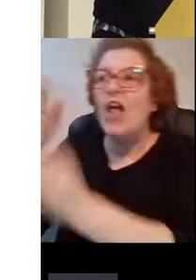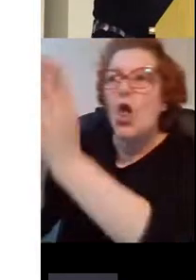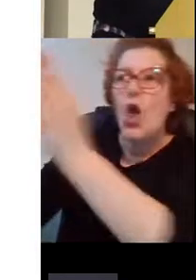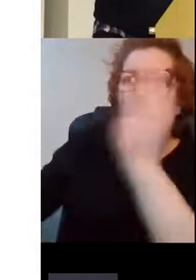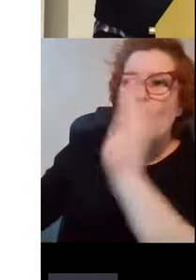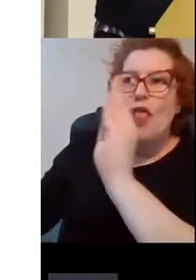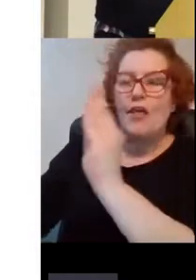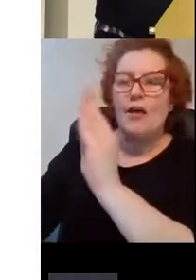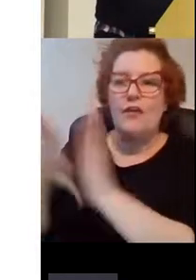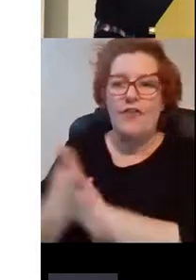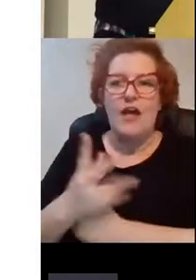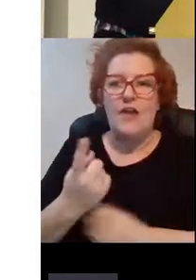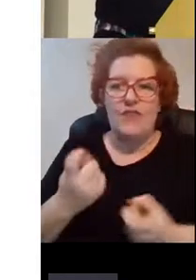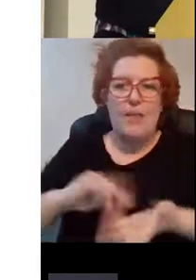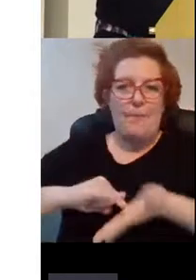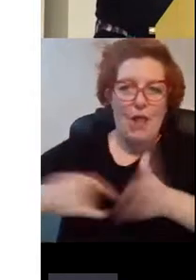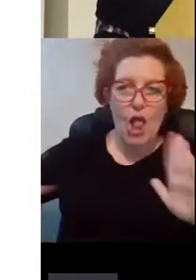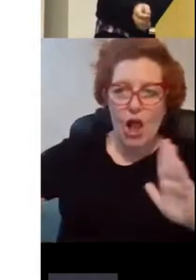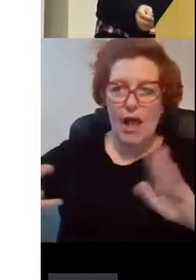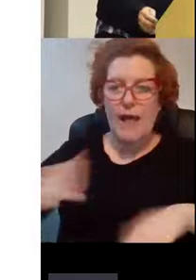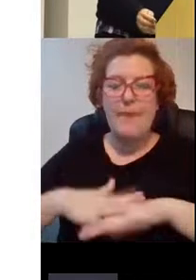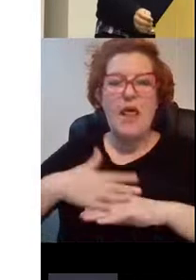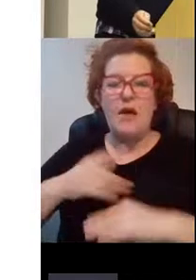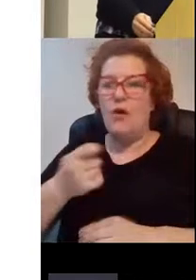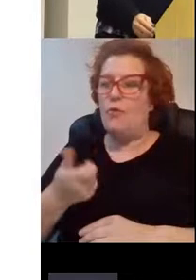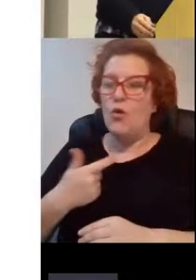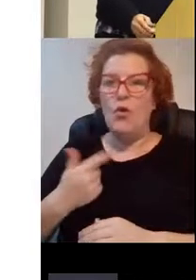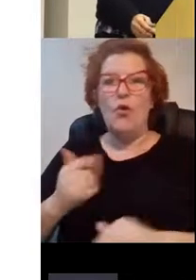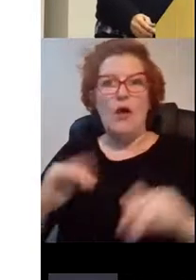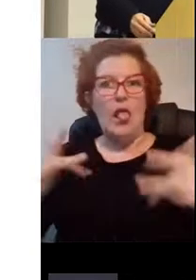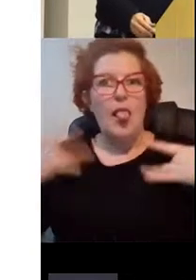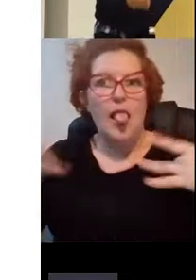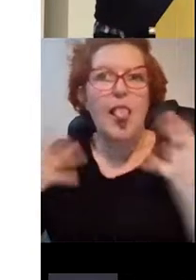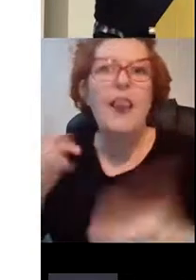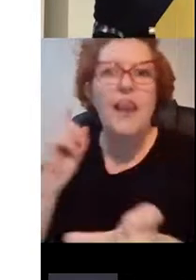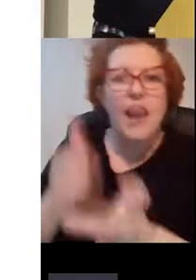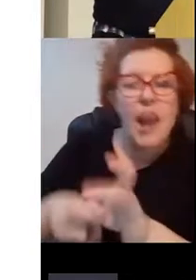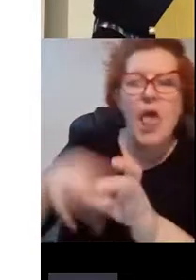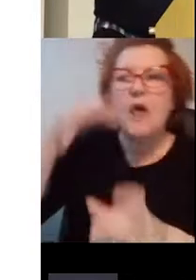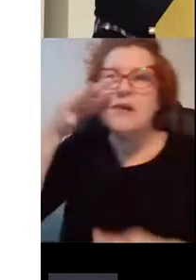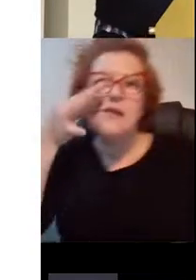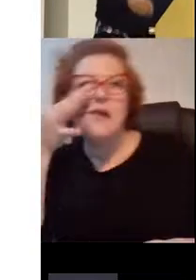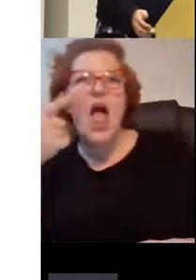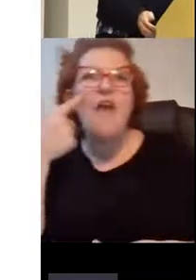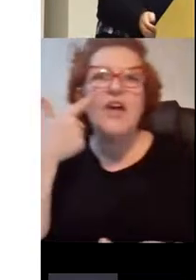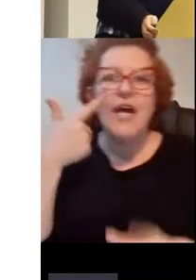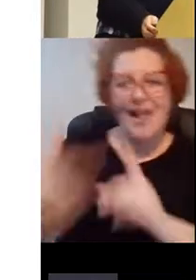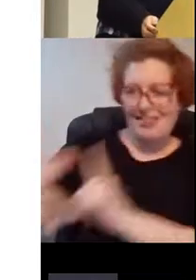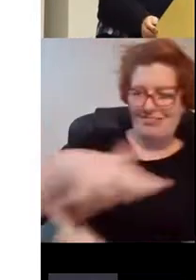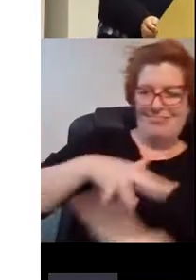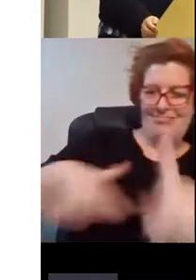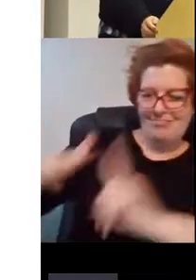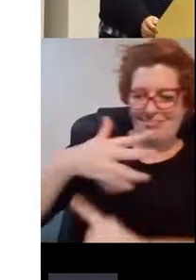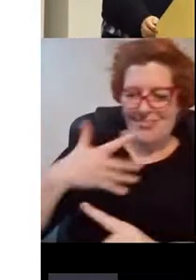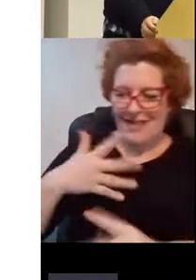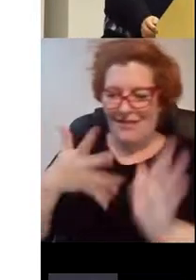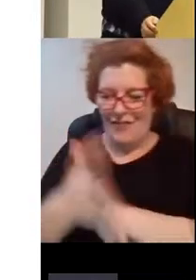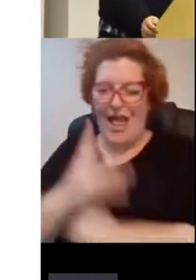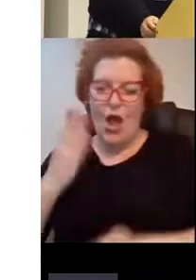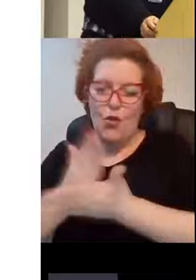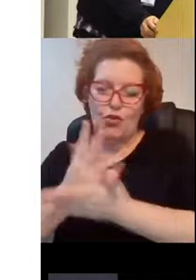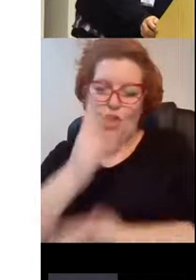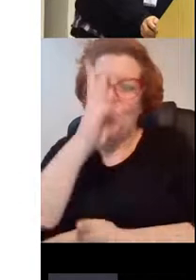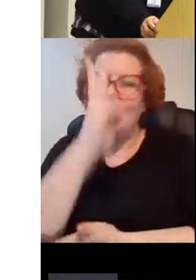tercera metodología que les enfrente, aunque sea como ensayo, al territorio que van a tener inmediatamente después, que es el tercer curso, el